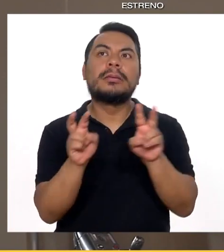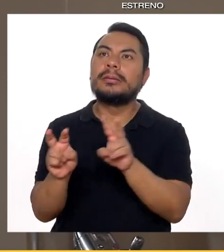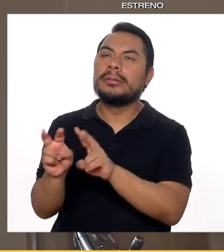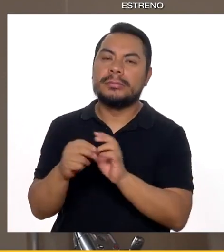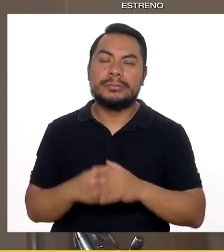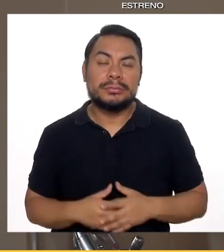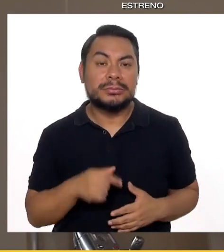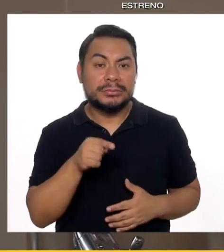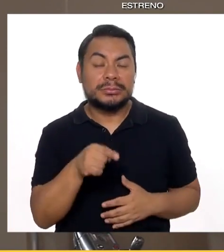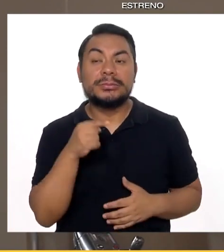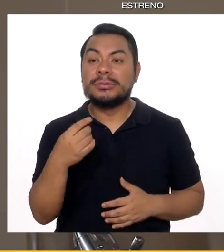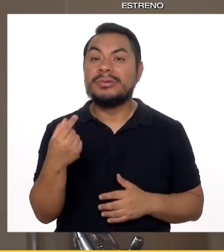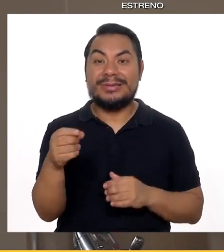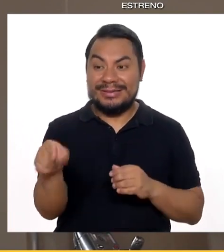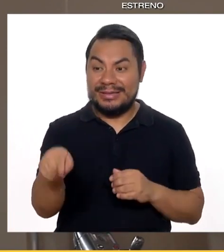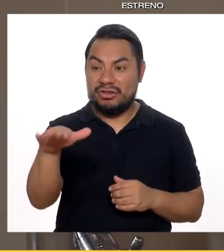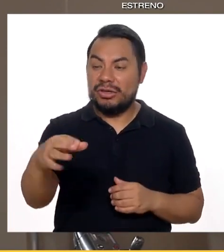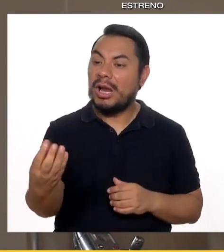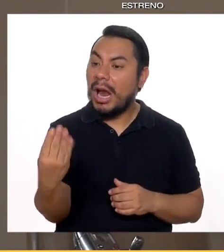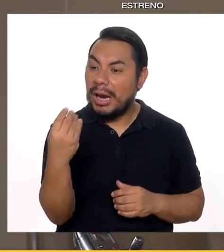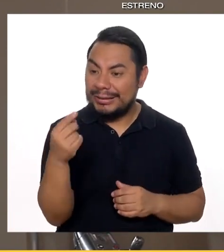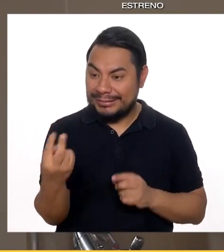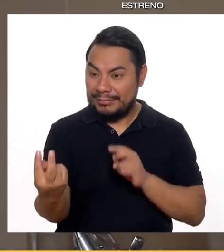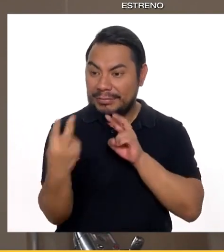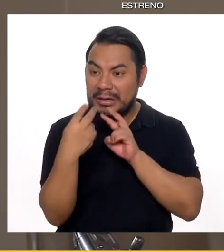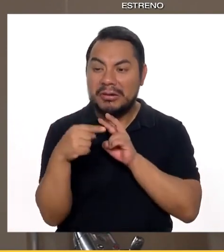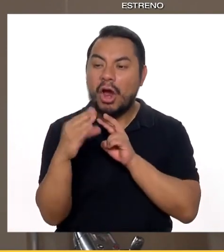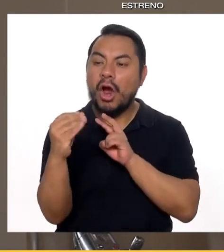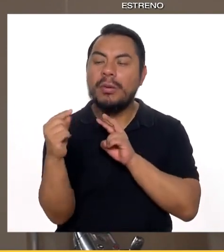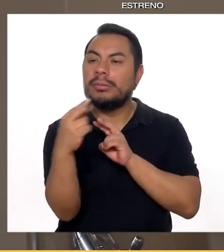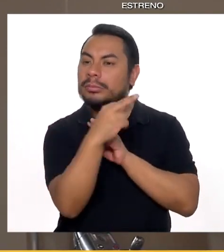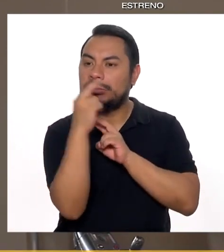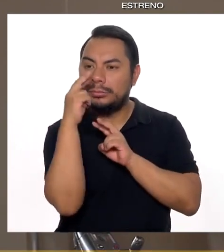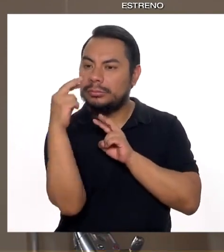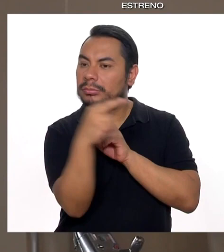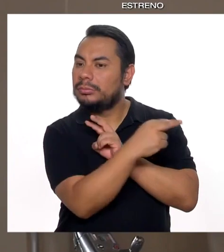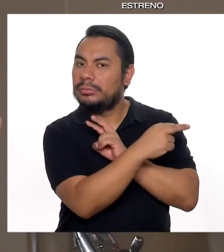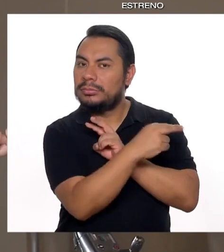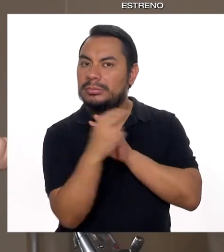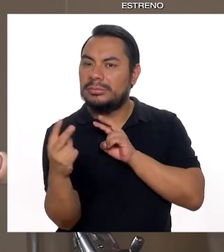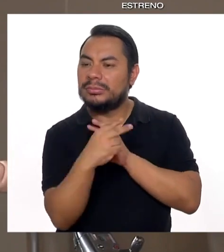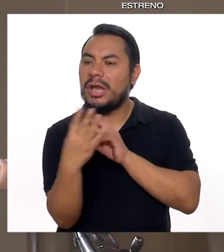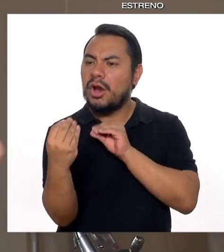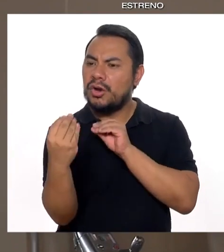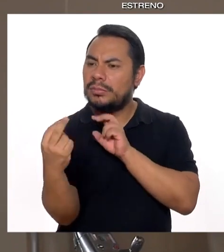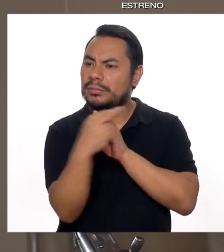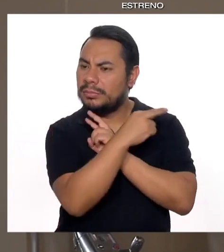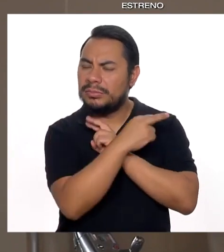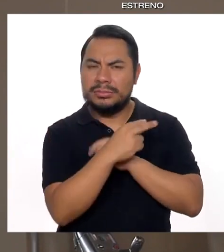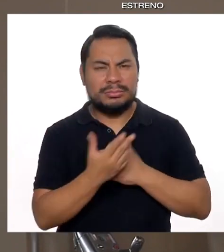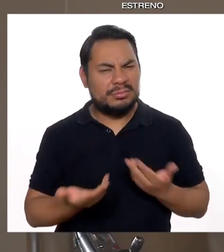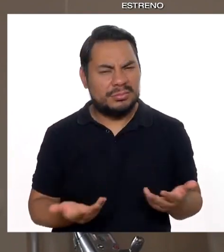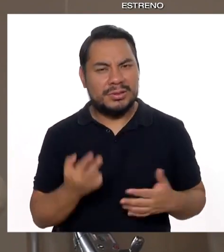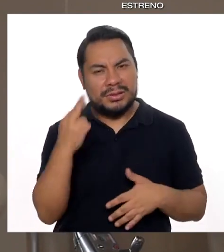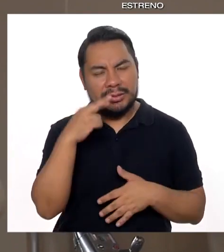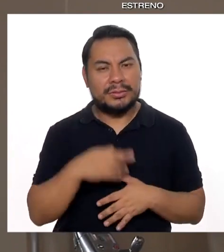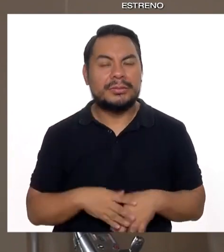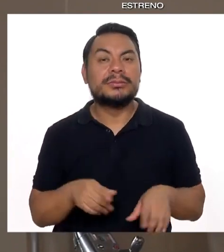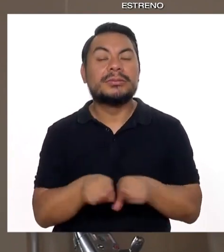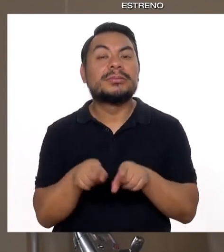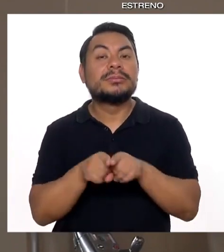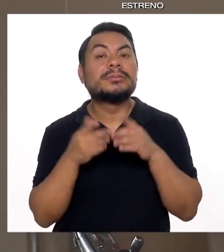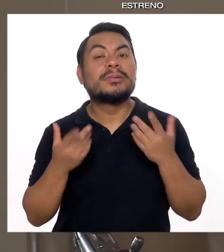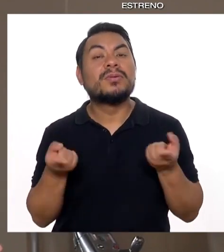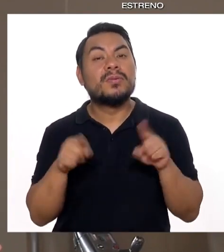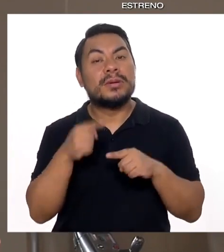quieren dirigirse a ti pero no te van a mirar, de pronto te van a ver así como de reojito, como por el rabito del ojo, o igual